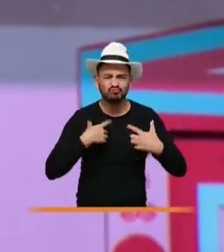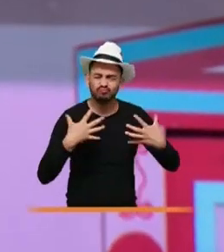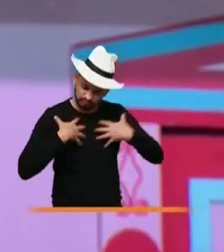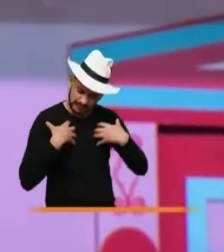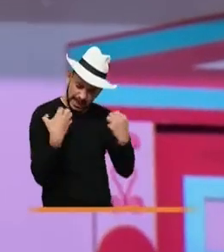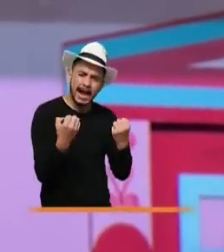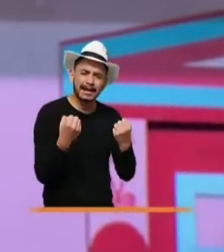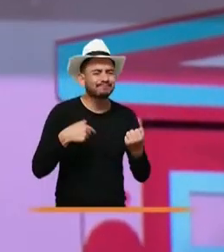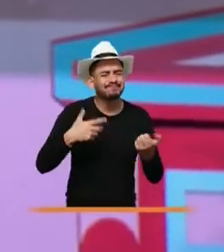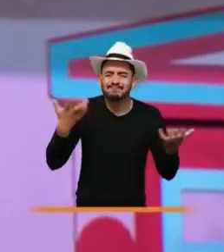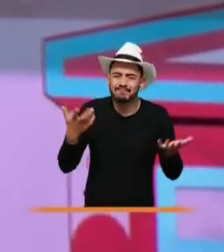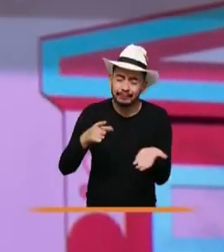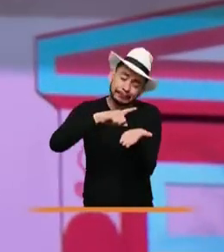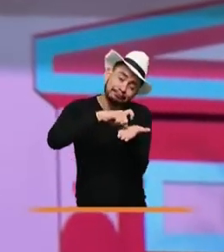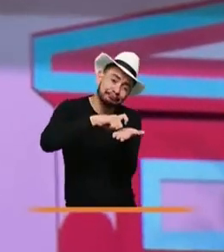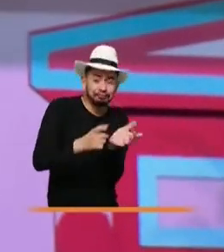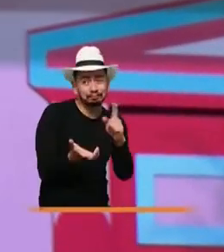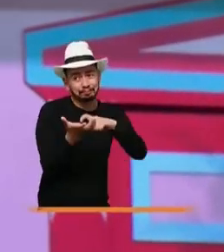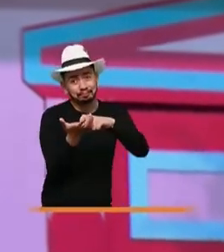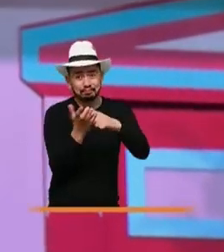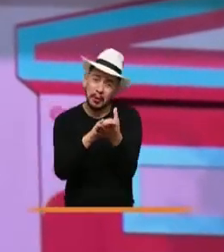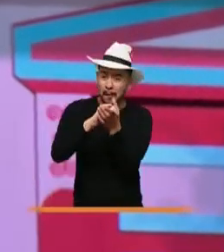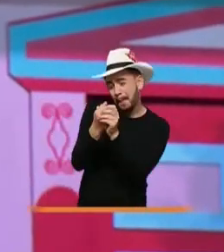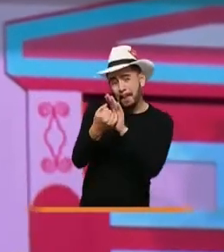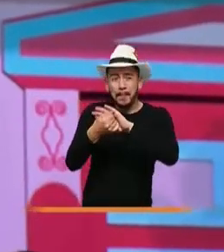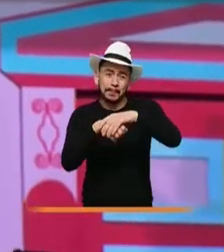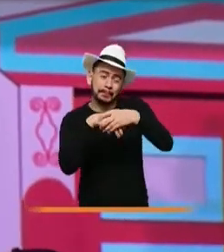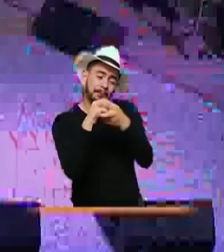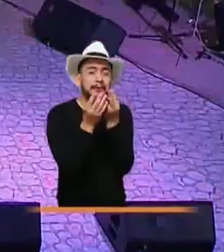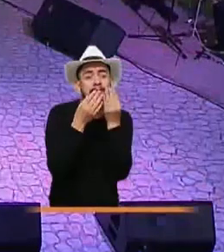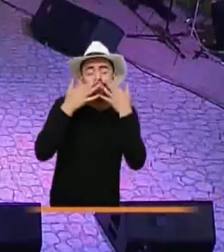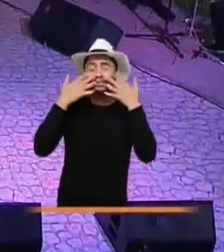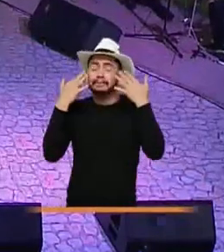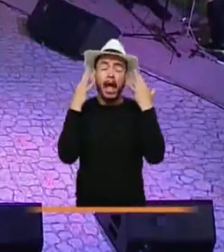antibacterial y me chupan los dedos